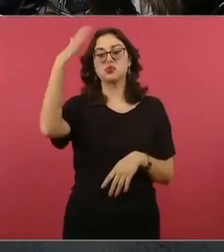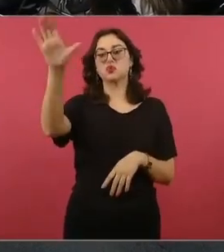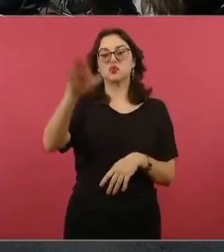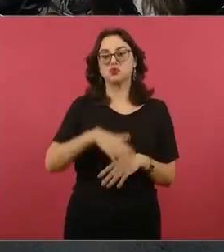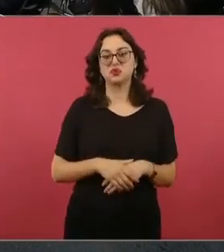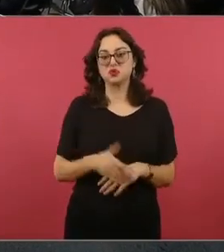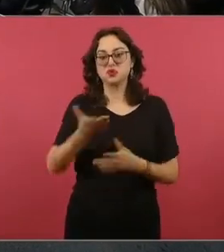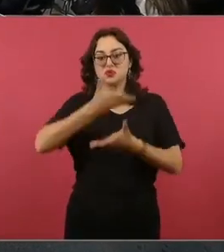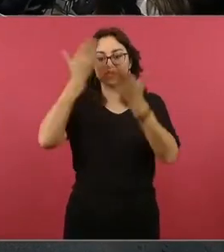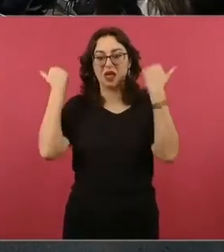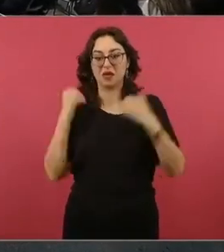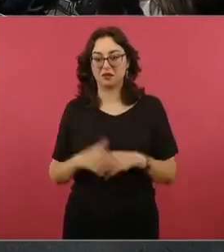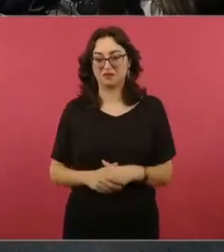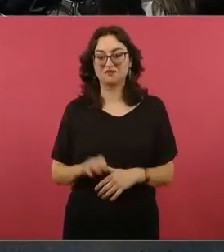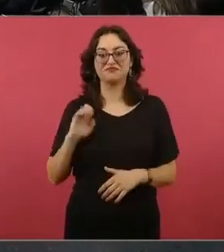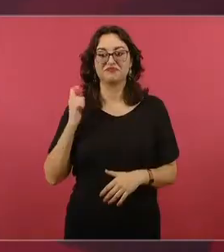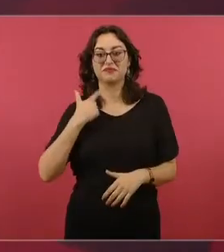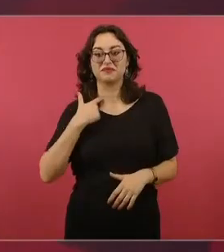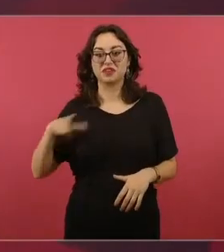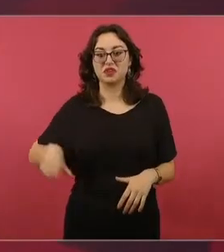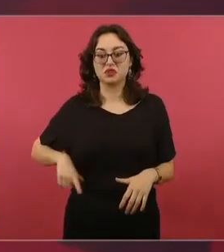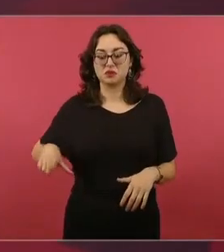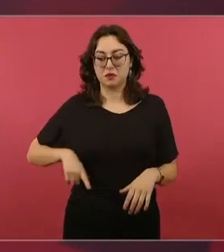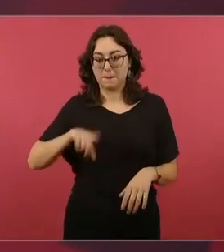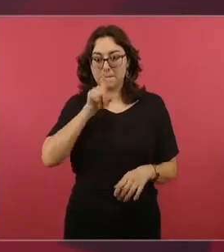archivados, enlatados.